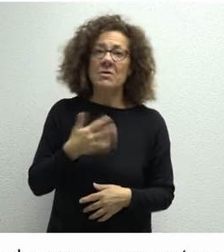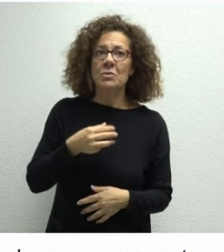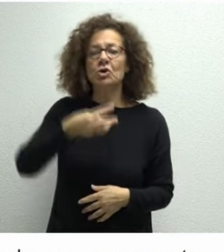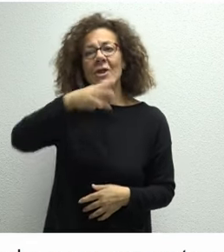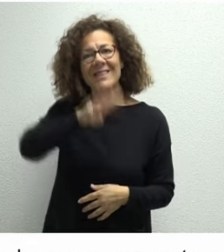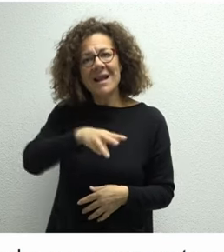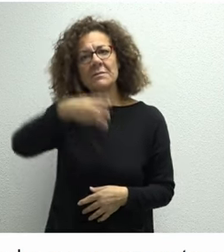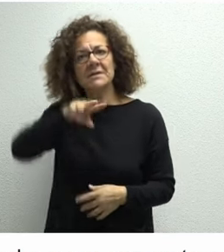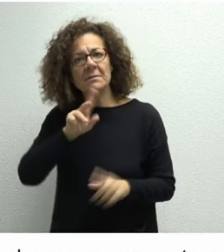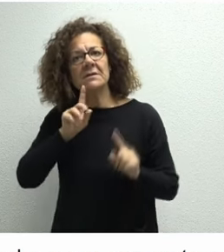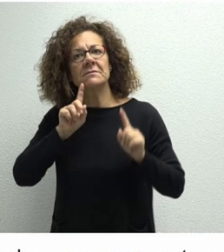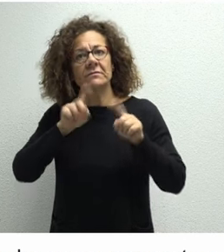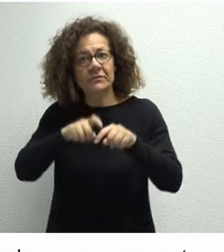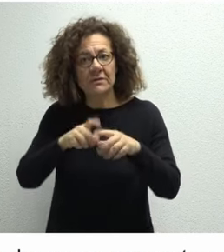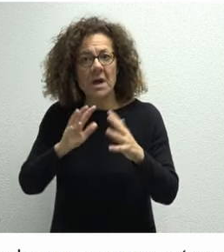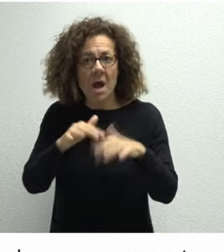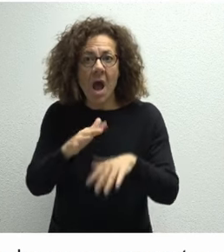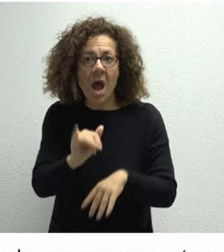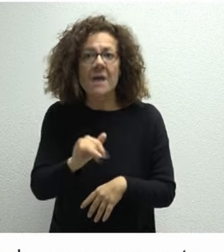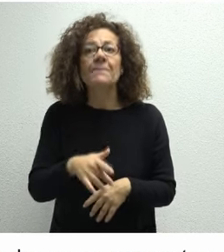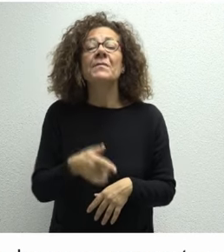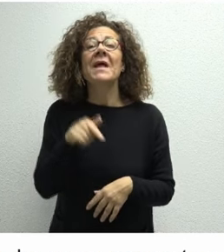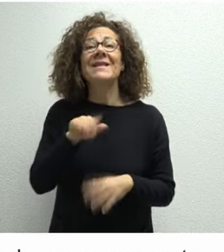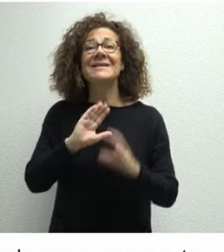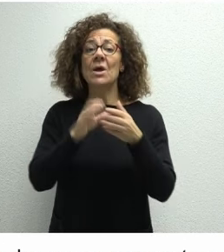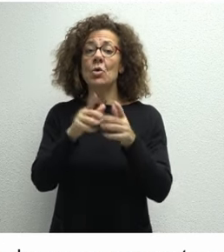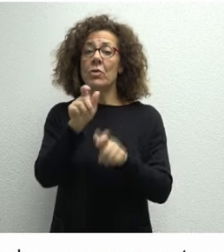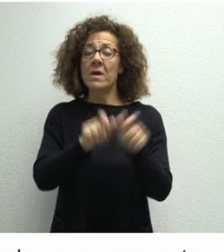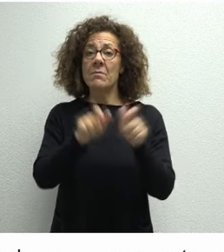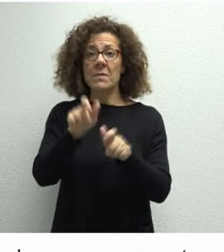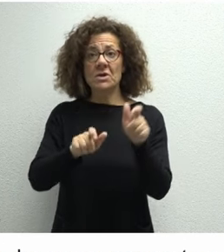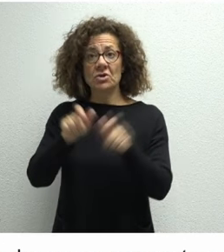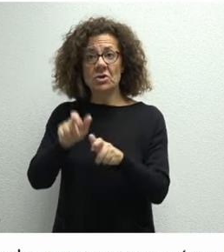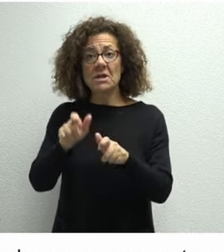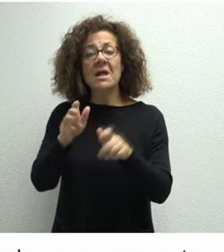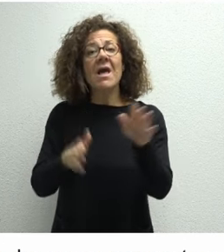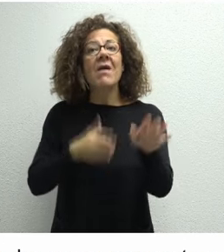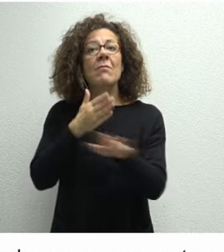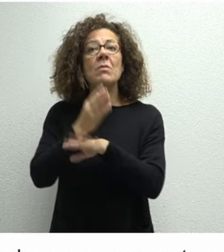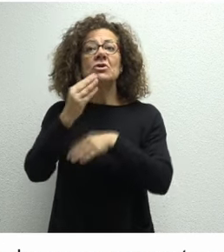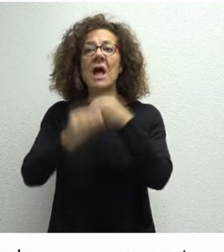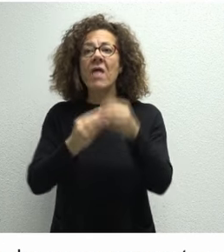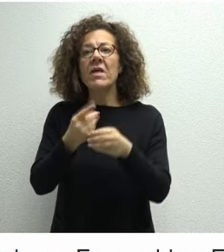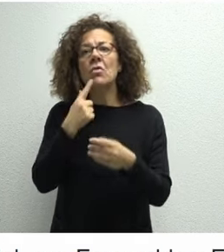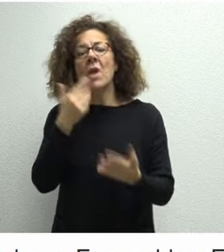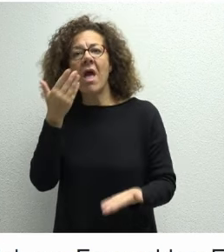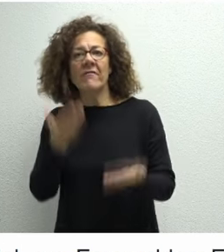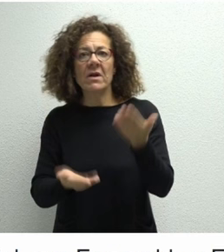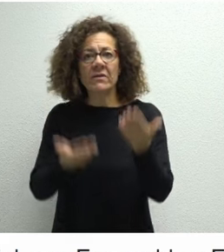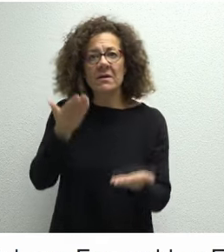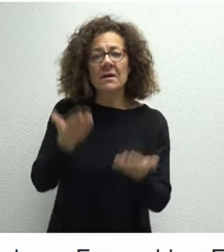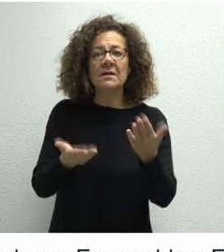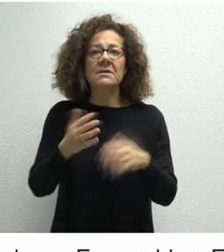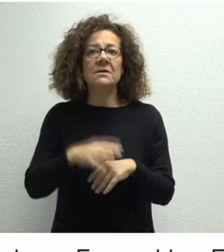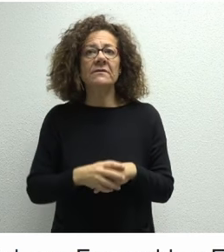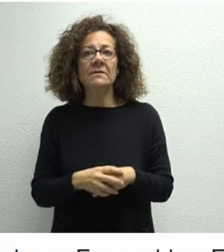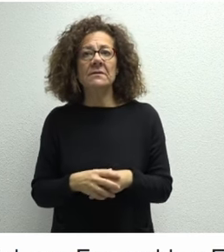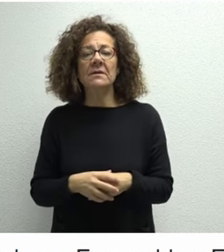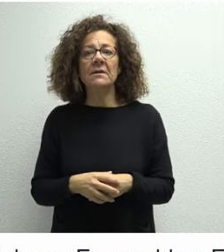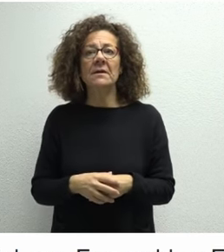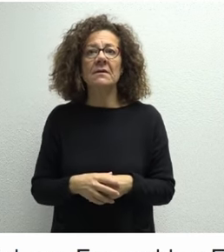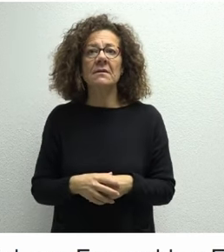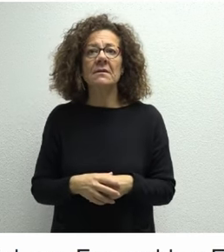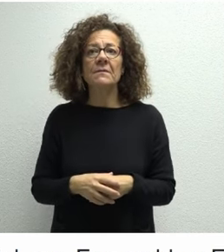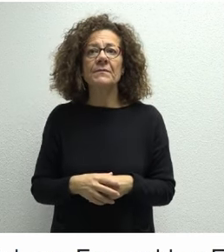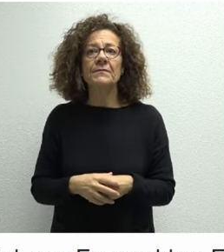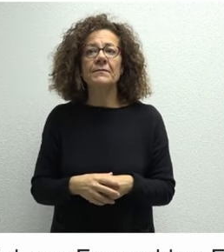meses eh de todo este grupo de personas y vamos haciendo un poco una evaluación y viendo cómo cómo va todo el proyecto